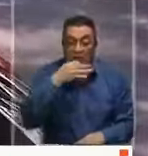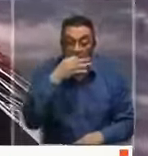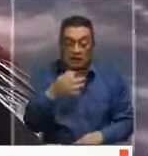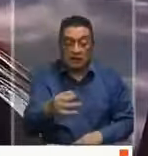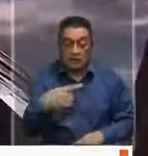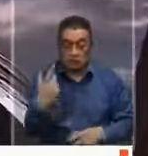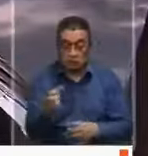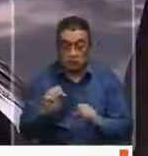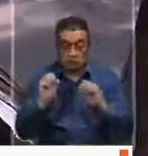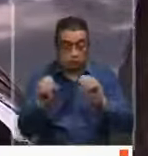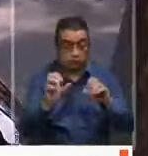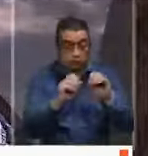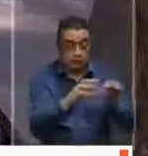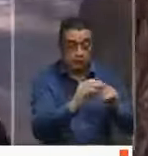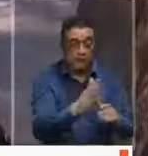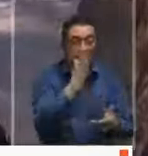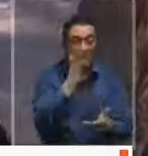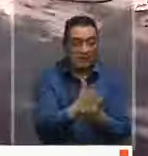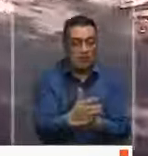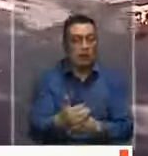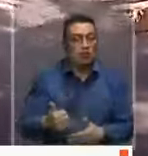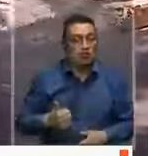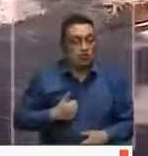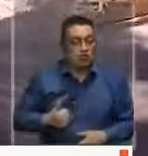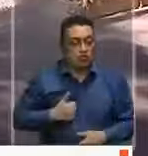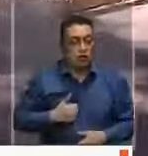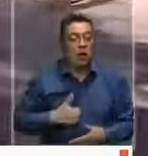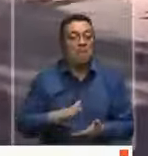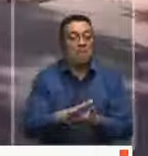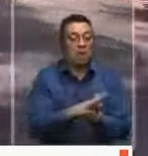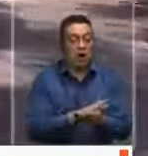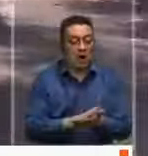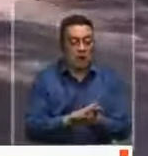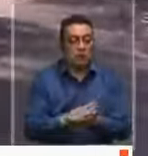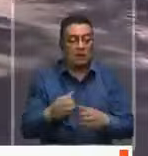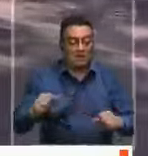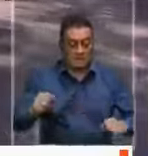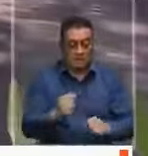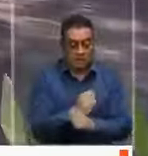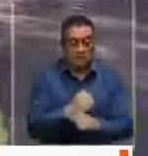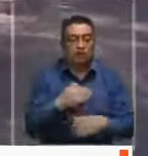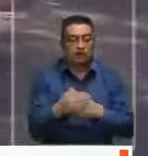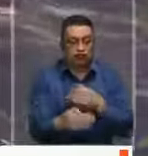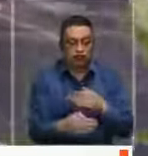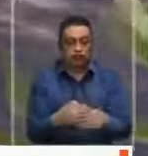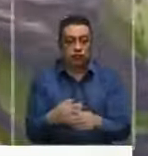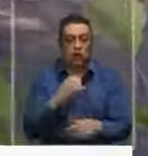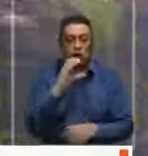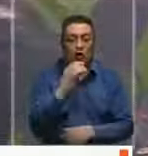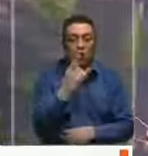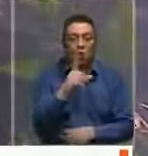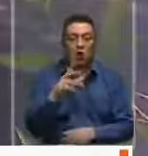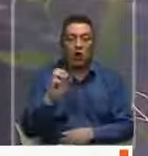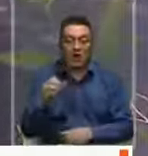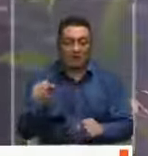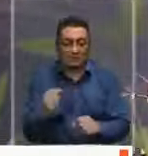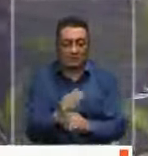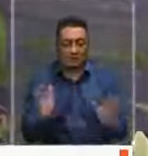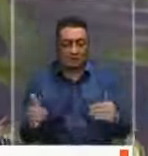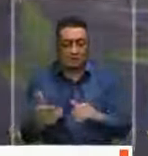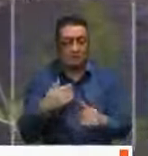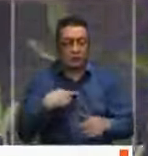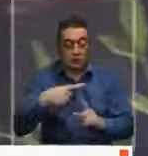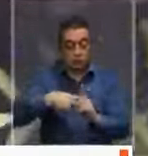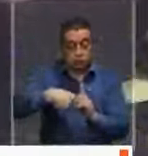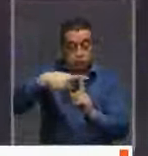los repartidores deben cumplir algunas reglas. Por ejemplo, un equipo de frío funcionando, un cooler, un termómetro a la vista y un sistema